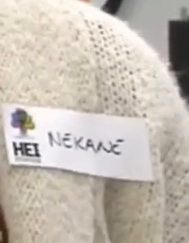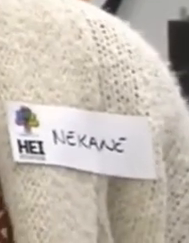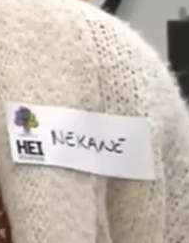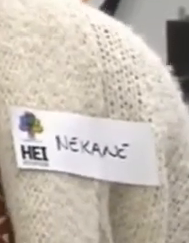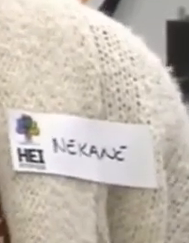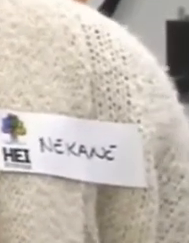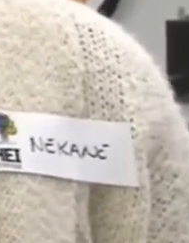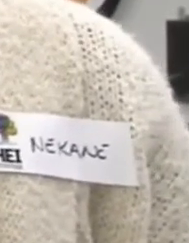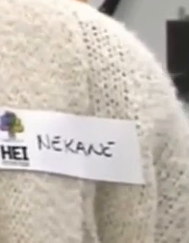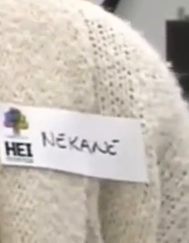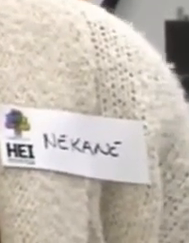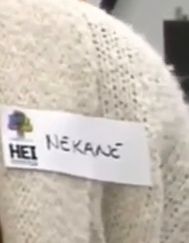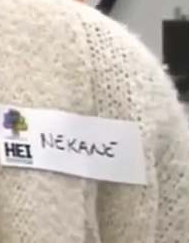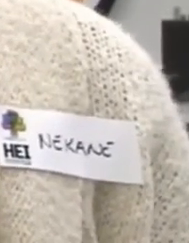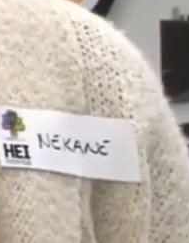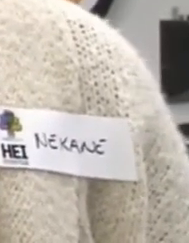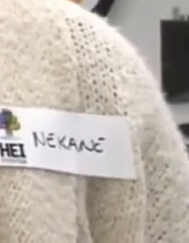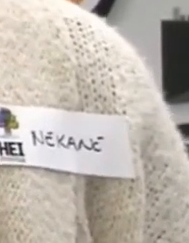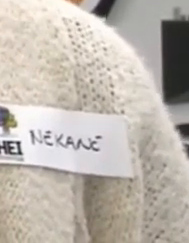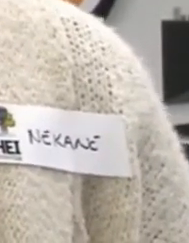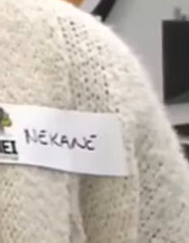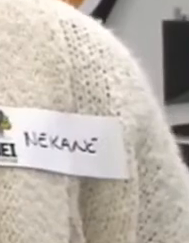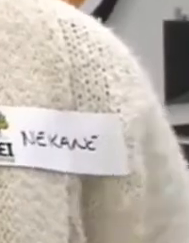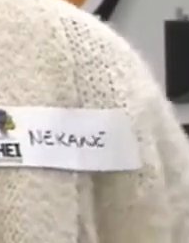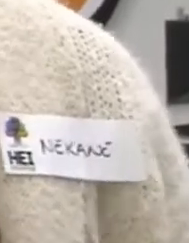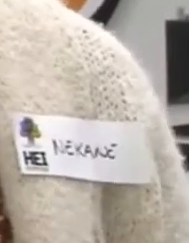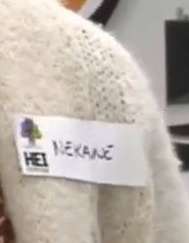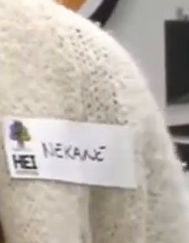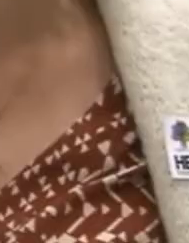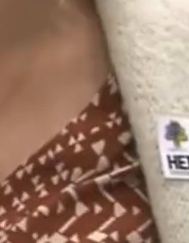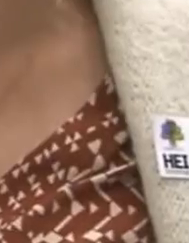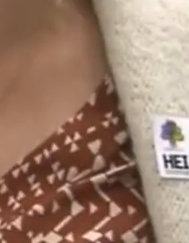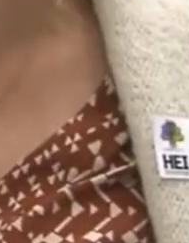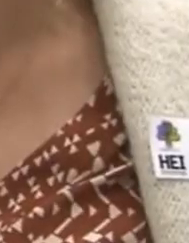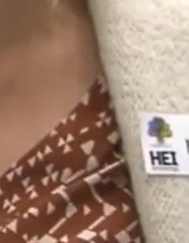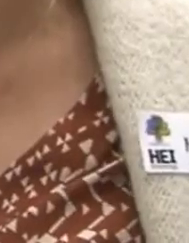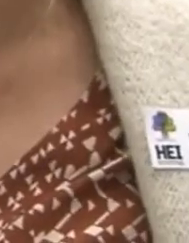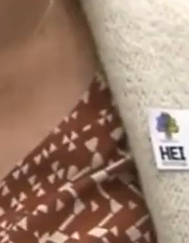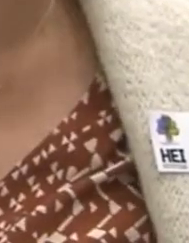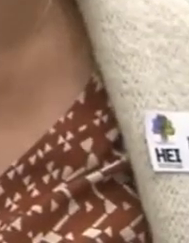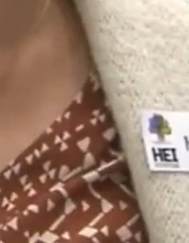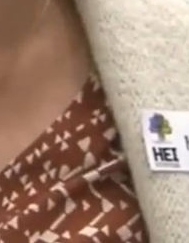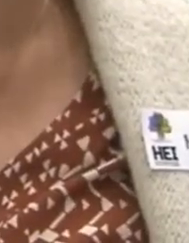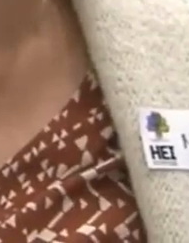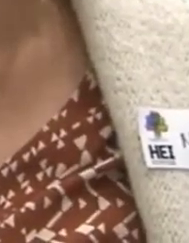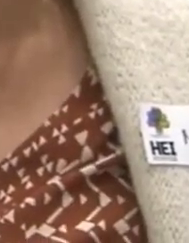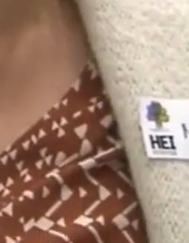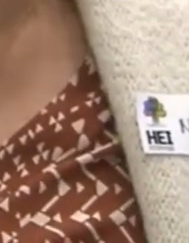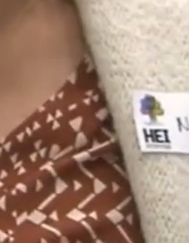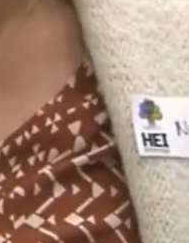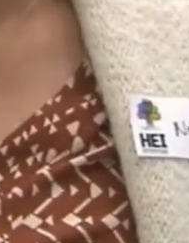asko ez, ikusi ditugu beste hiri bateko esperientziak, guk ere daukagu hemen esperientzia Gasteizen indan prozesu